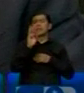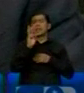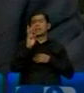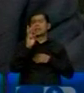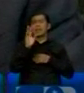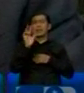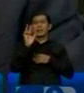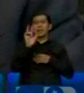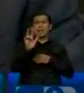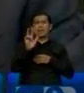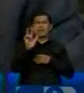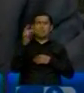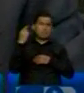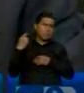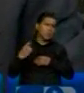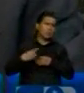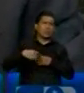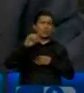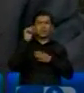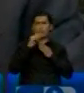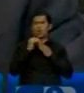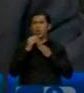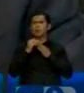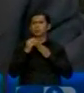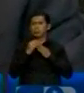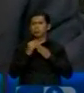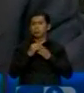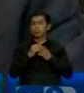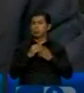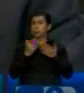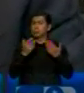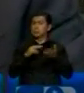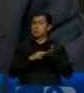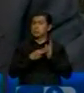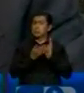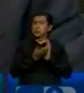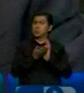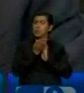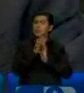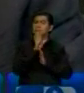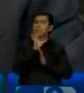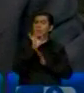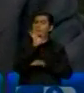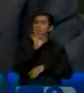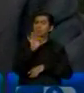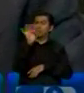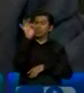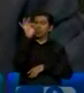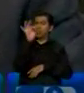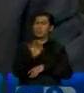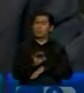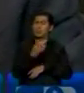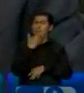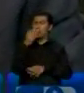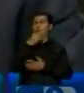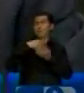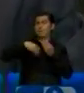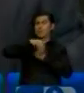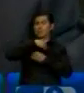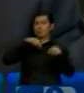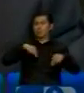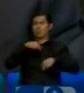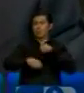63 millones de dólares, lo cual representa el 58% de la inversión realizada este